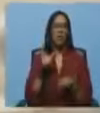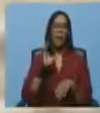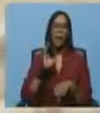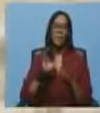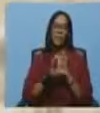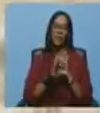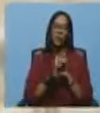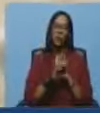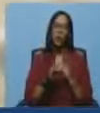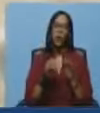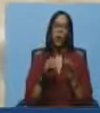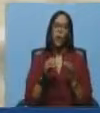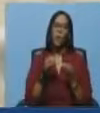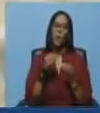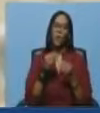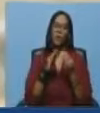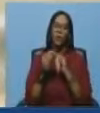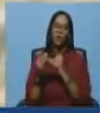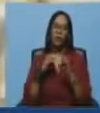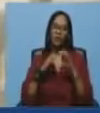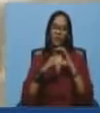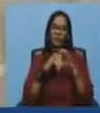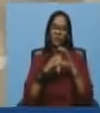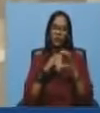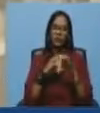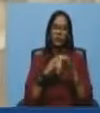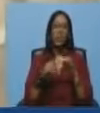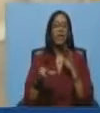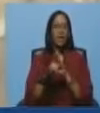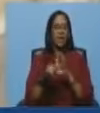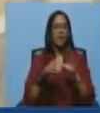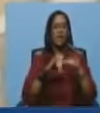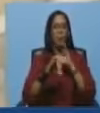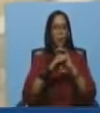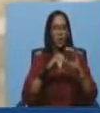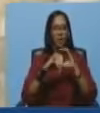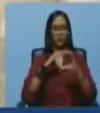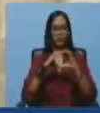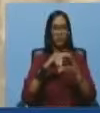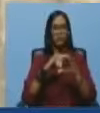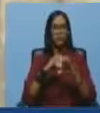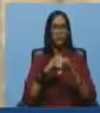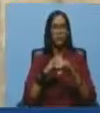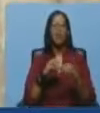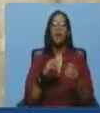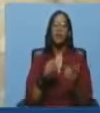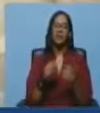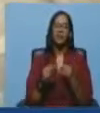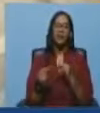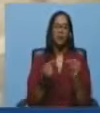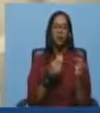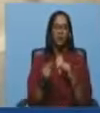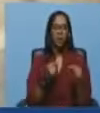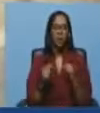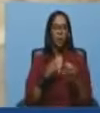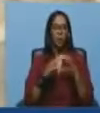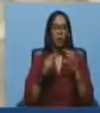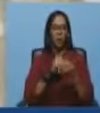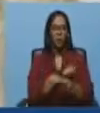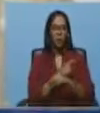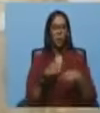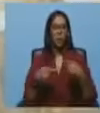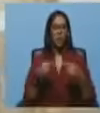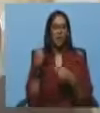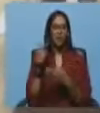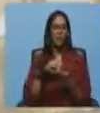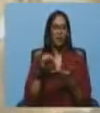y justamente también hace unos días está el tema de la ley de comunicación que se está discutiendo, de comunicación del Poder Popular. Correcto. En la Asamblea